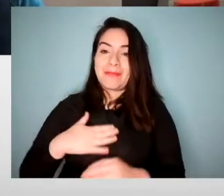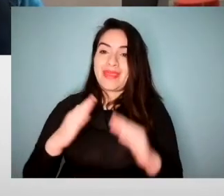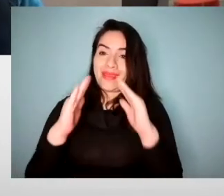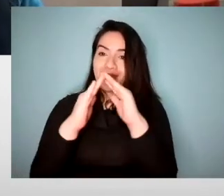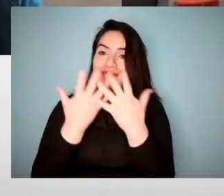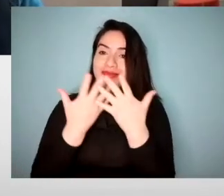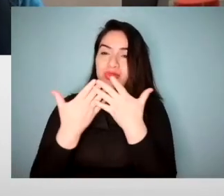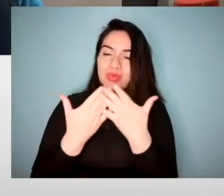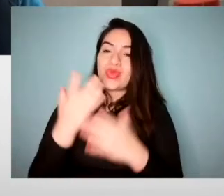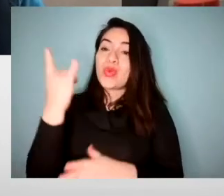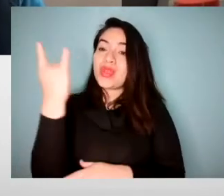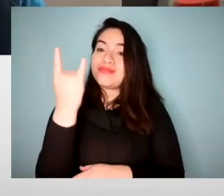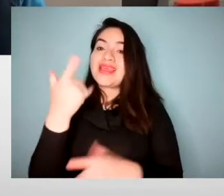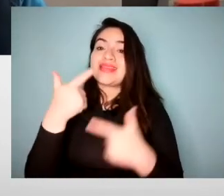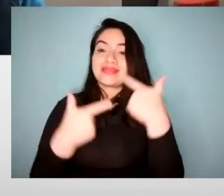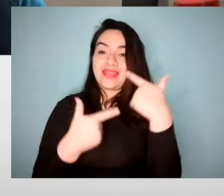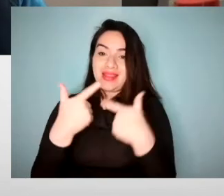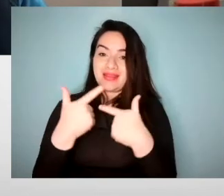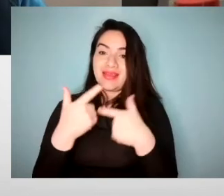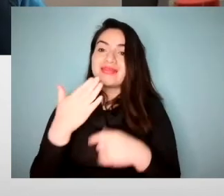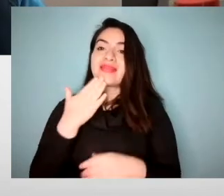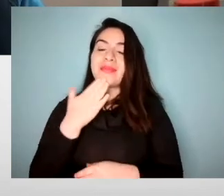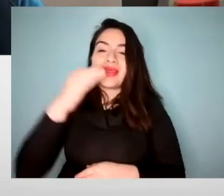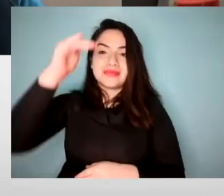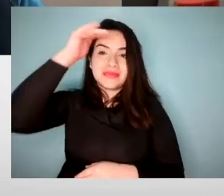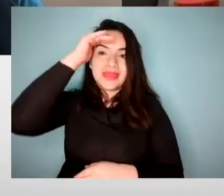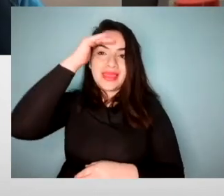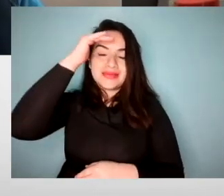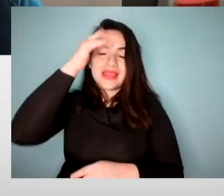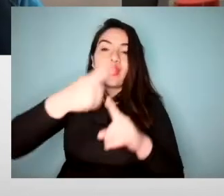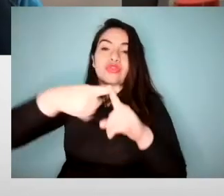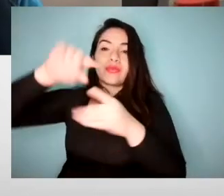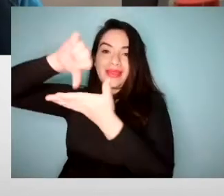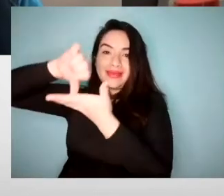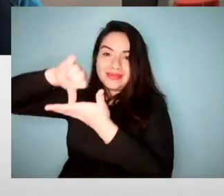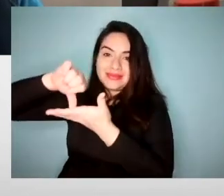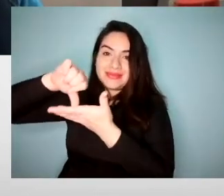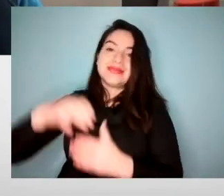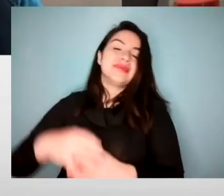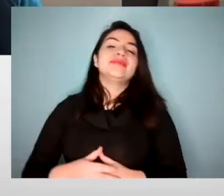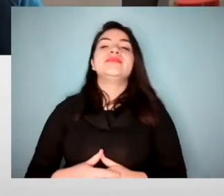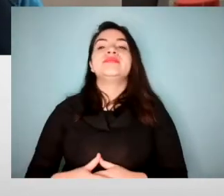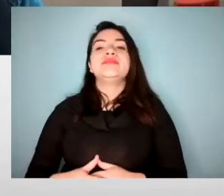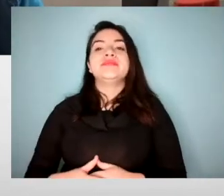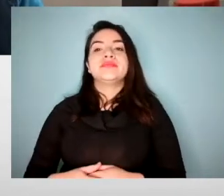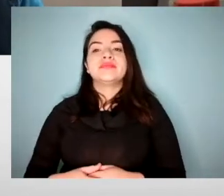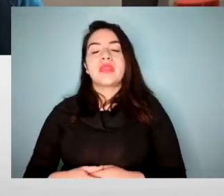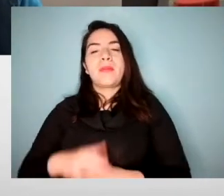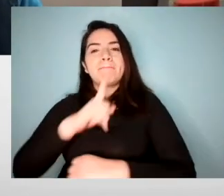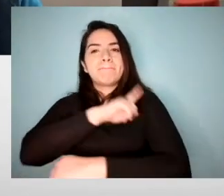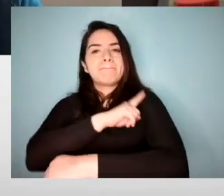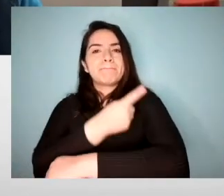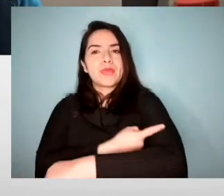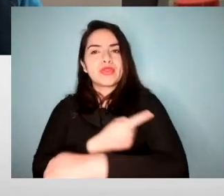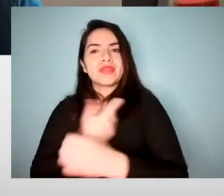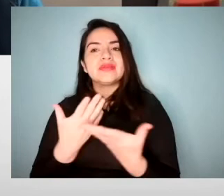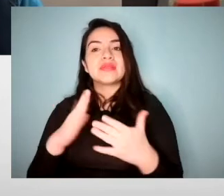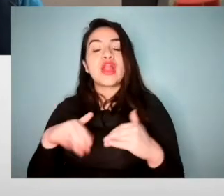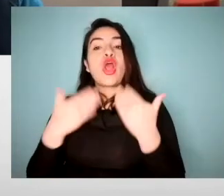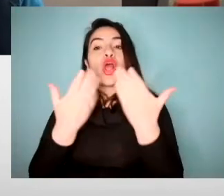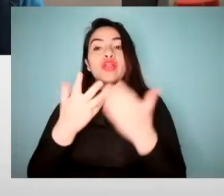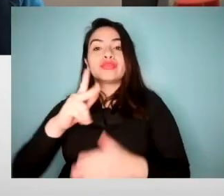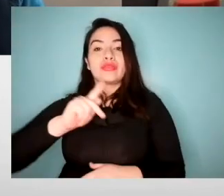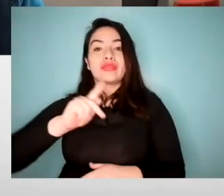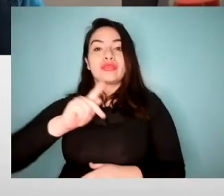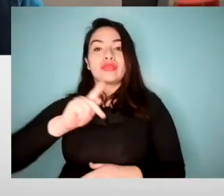de Talca, más toda mi experiencia en el extranjero y todo el potencial que otorgaba ese premio, me hizo